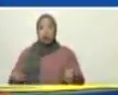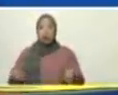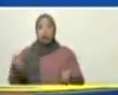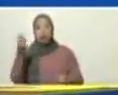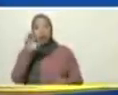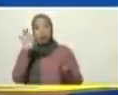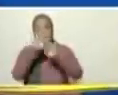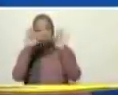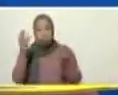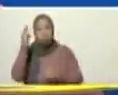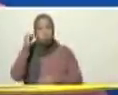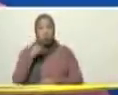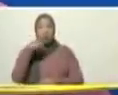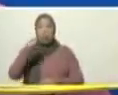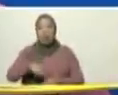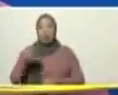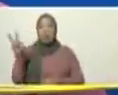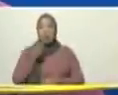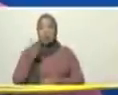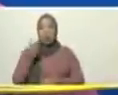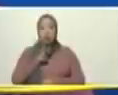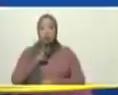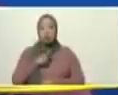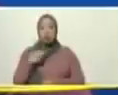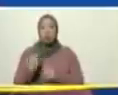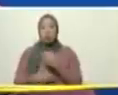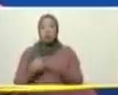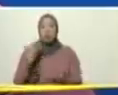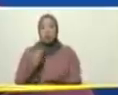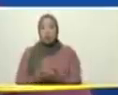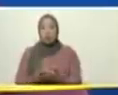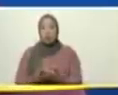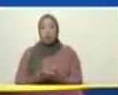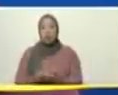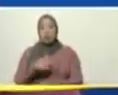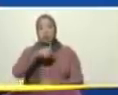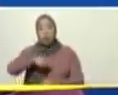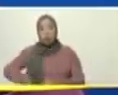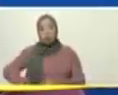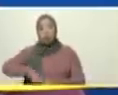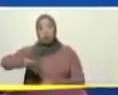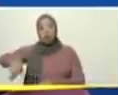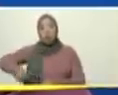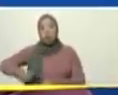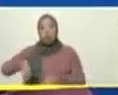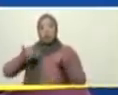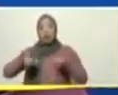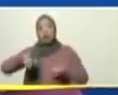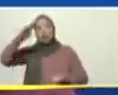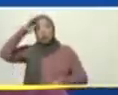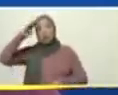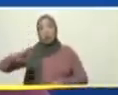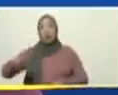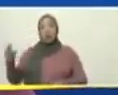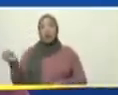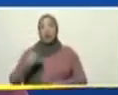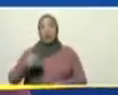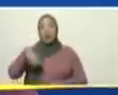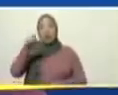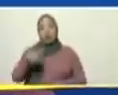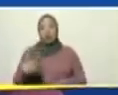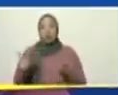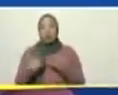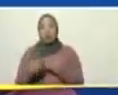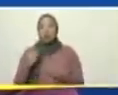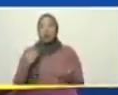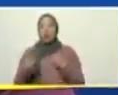Bolivarianas de este país a través suyo. Porque en nuestro país los militares se han puesto más de una vez al servicio de